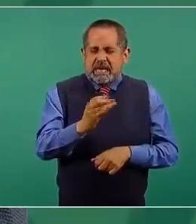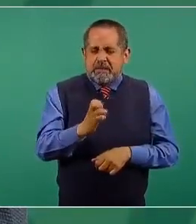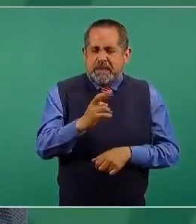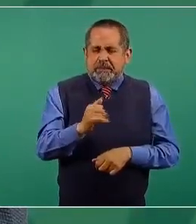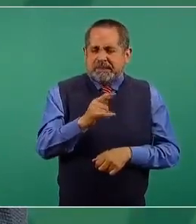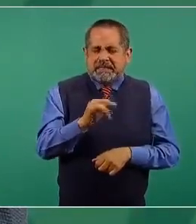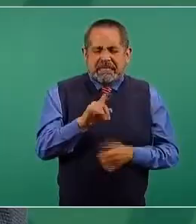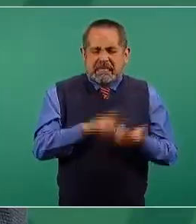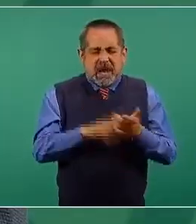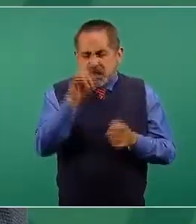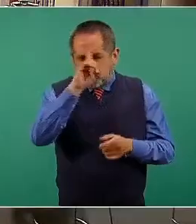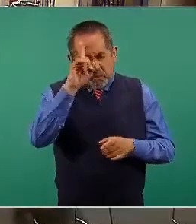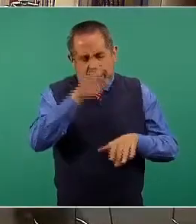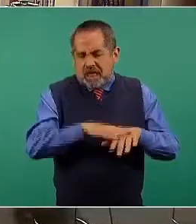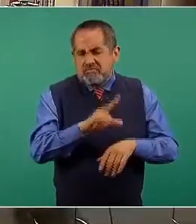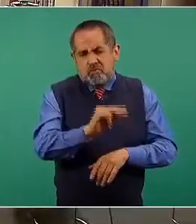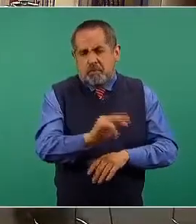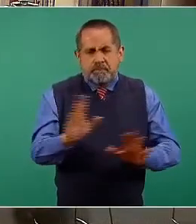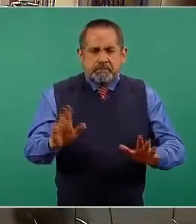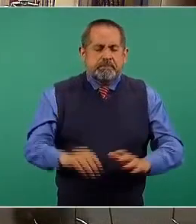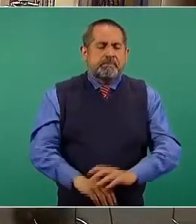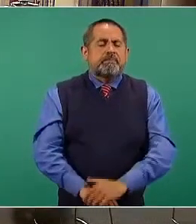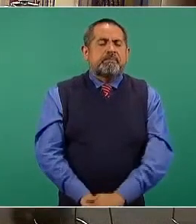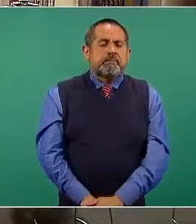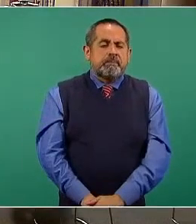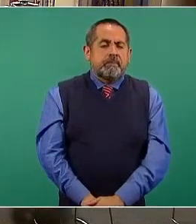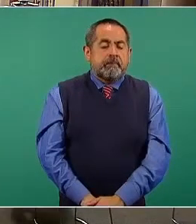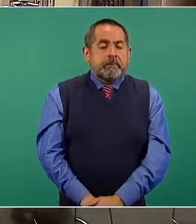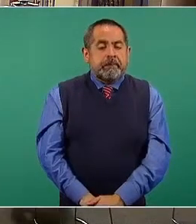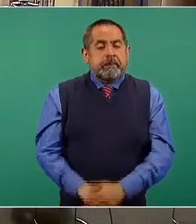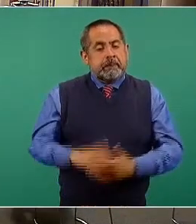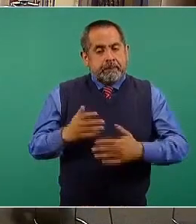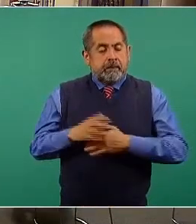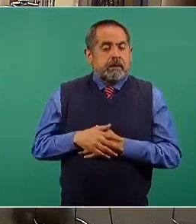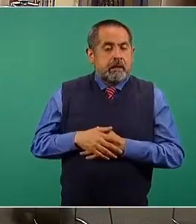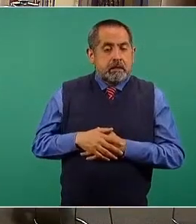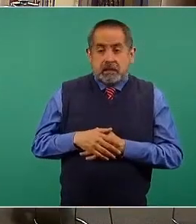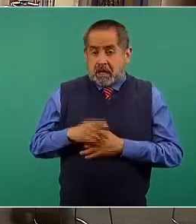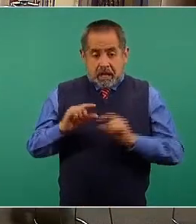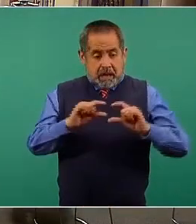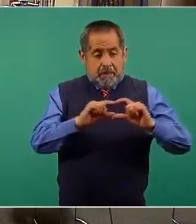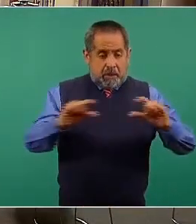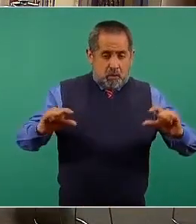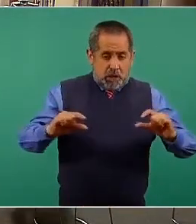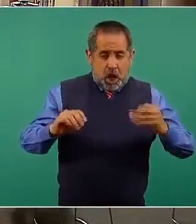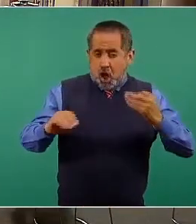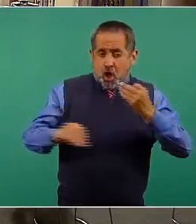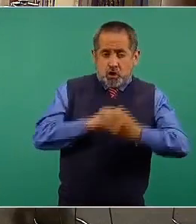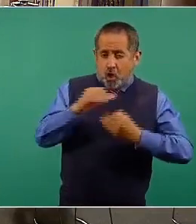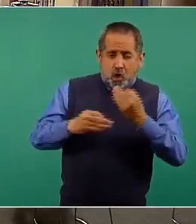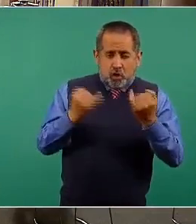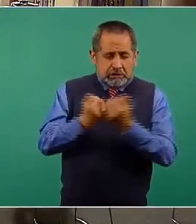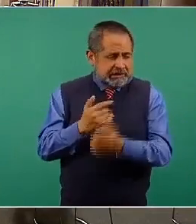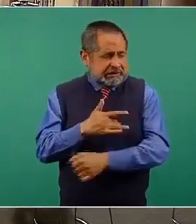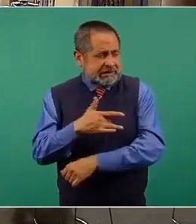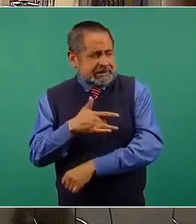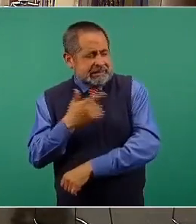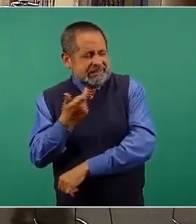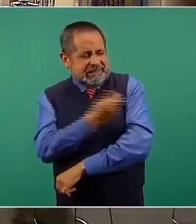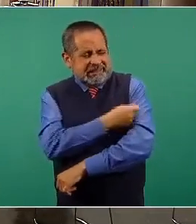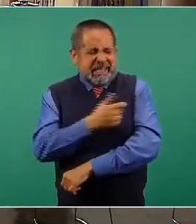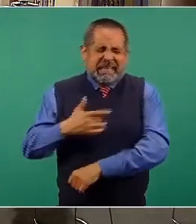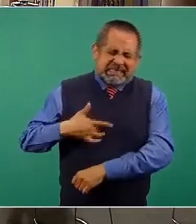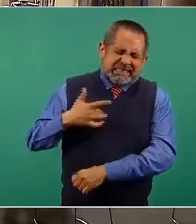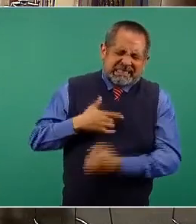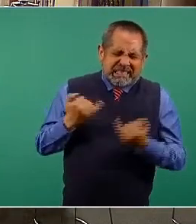para la enfermedad. También preguntar si todas las vacunas causan las mismas molestias después de